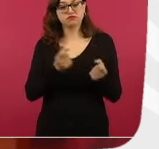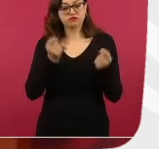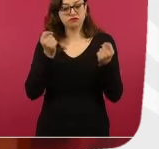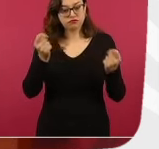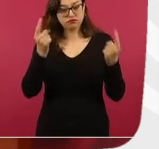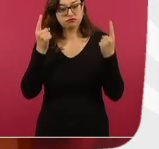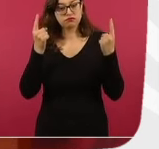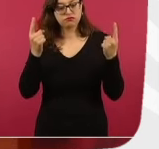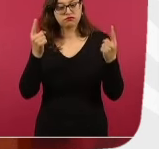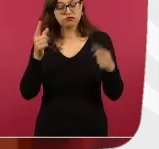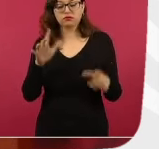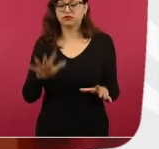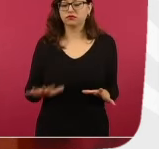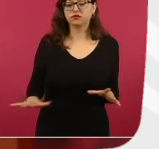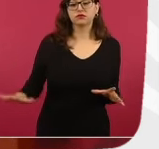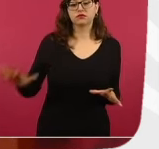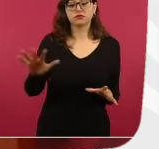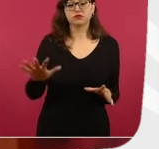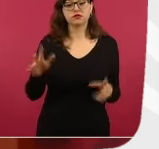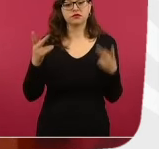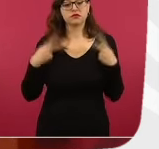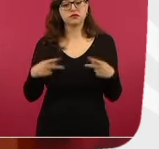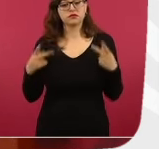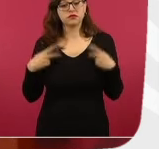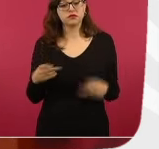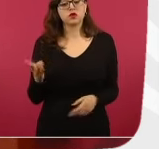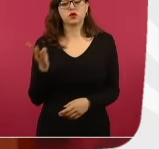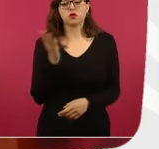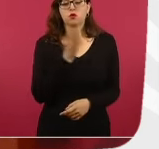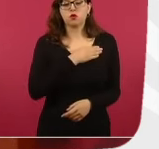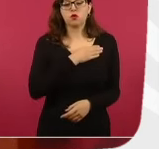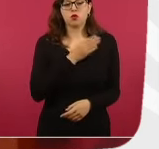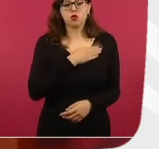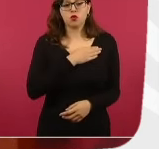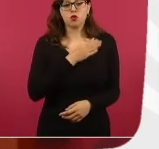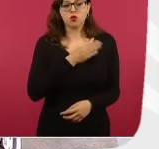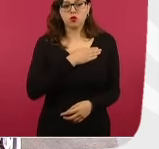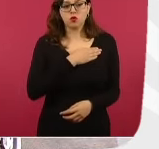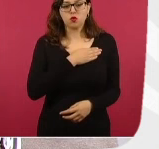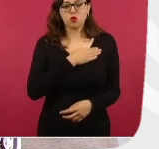gente muy noble y muy buena